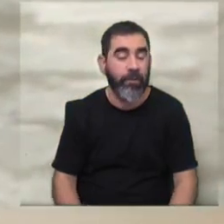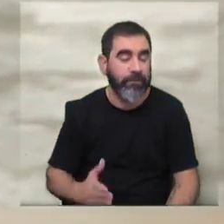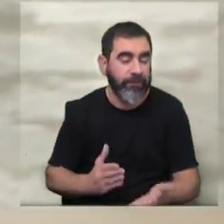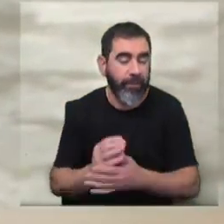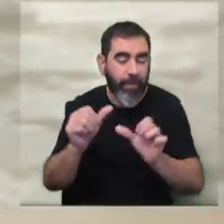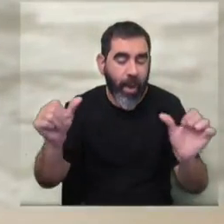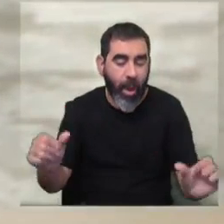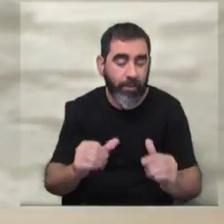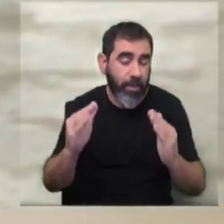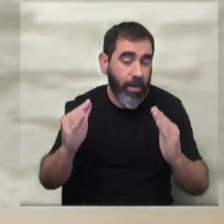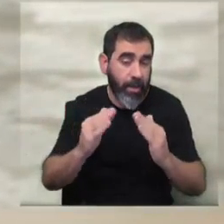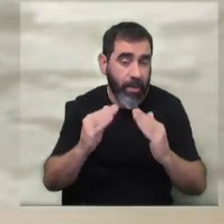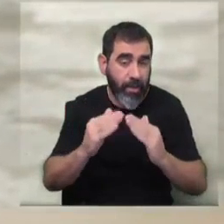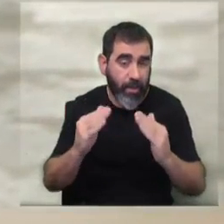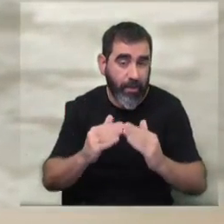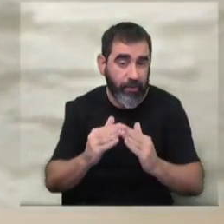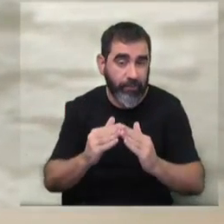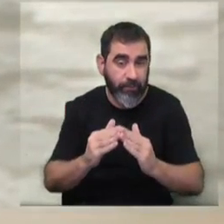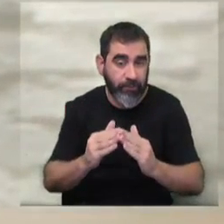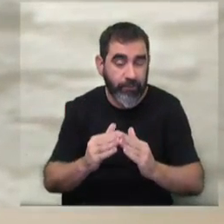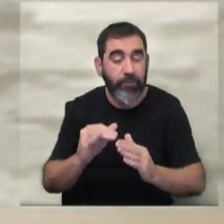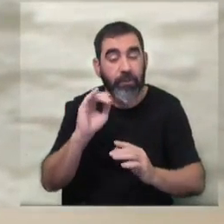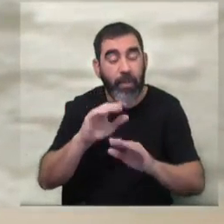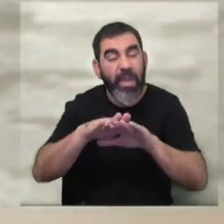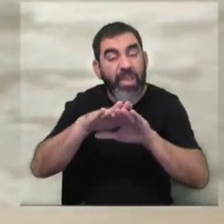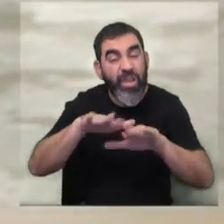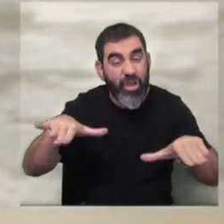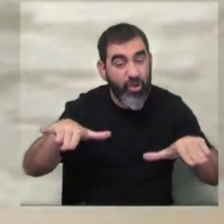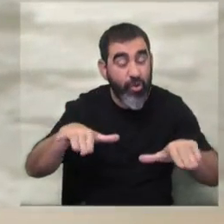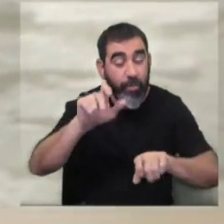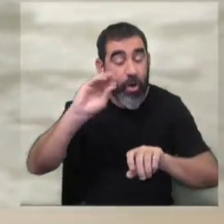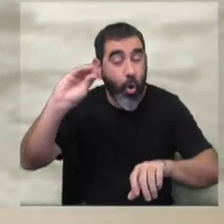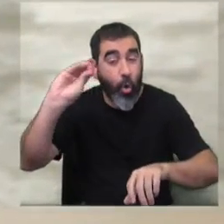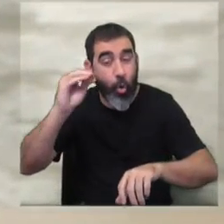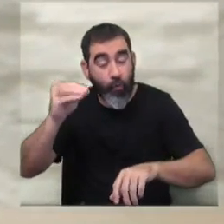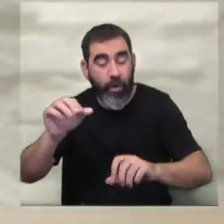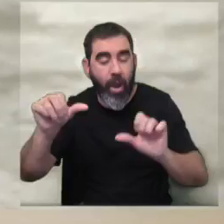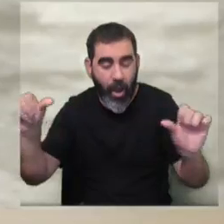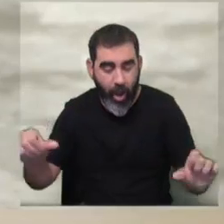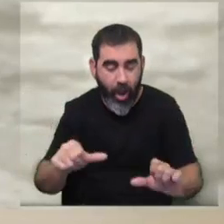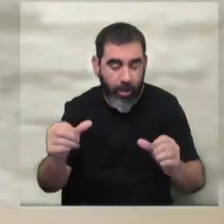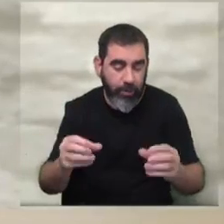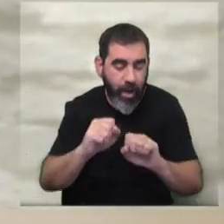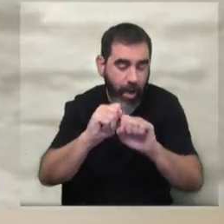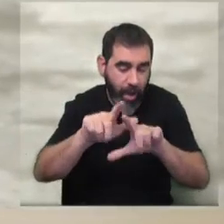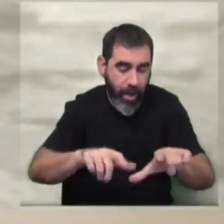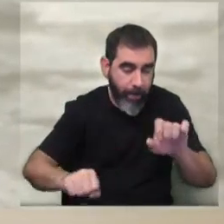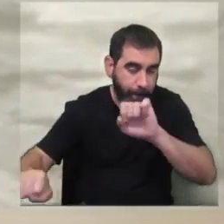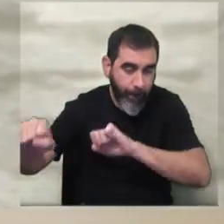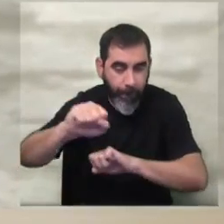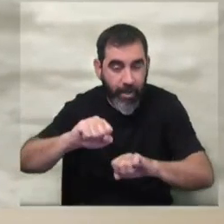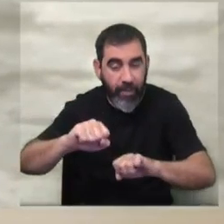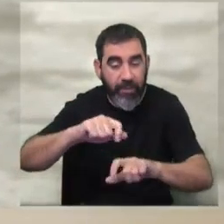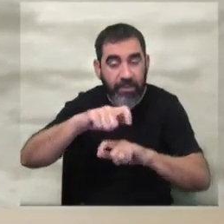en todas las casas y donde hay muchos chicos y mucha gente joven, es algo que se limpia siempre, que son